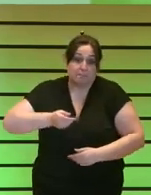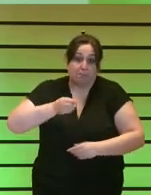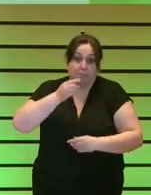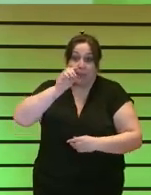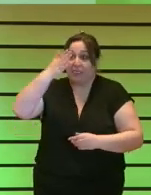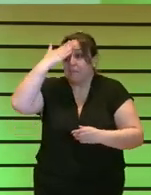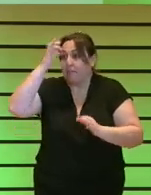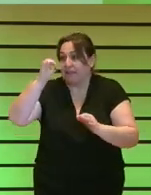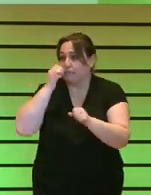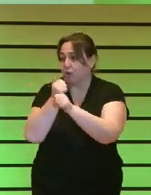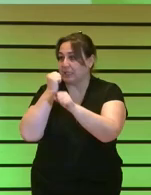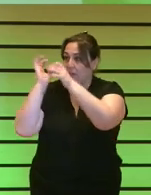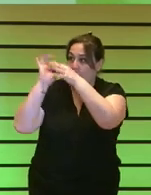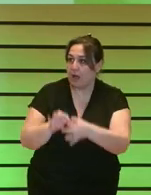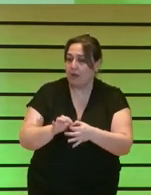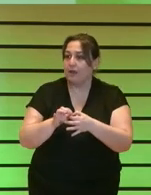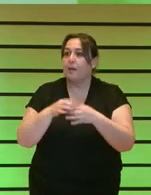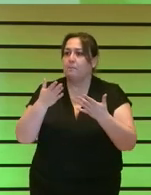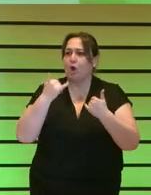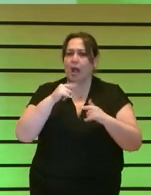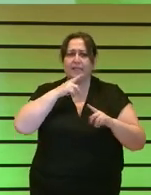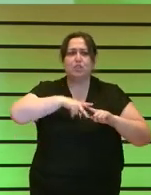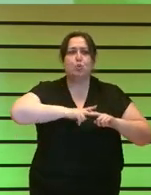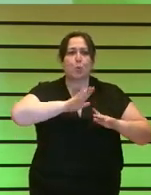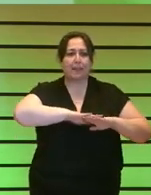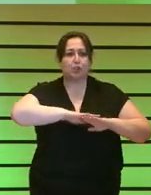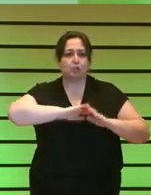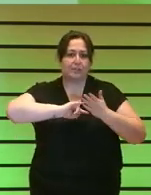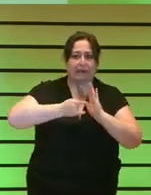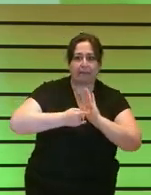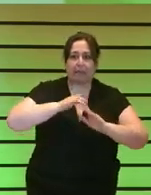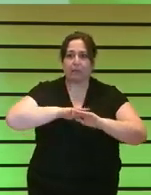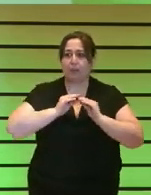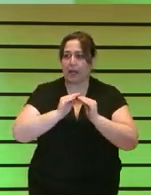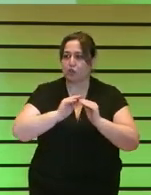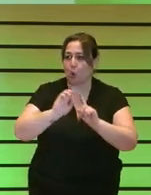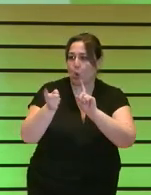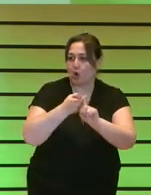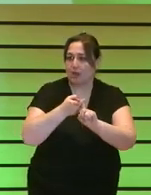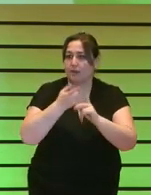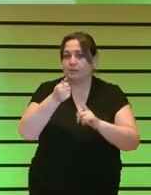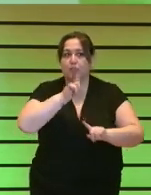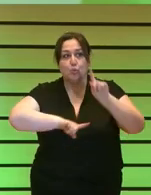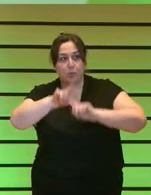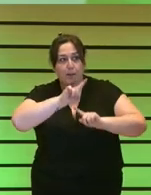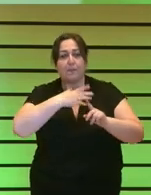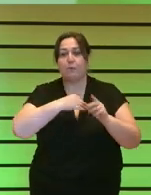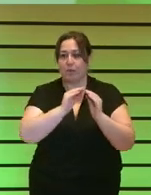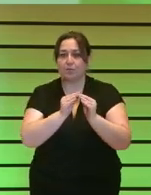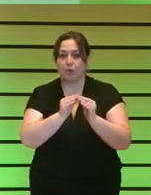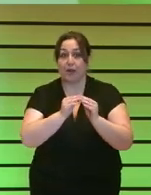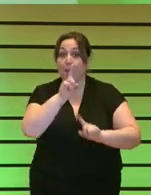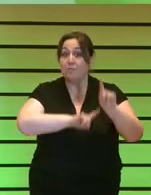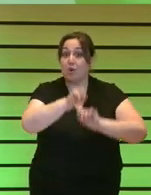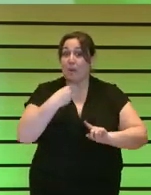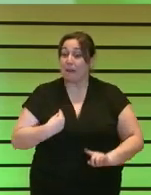problemón Pero tenemos una serie de instrumentos para gestionarlo eh Y entonces es un problema así pero bueno lo gestionamos ese mismo problema otras